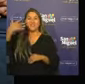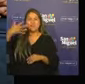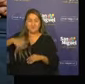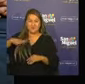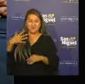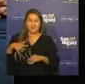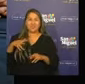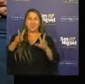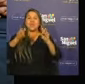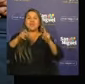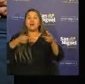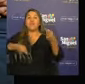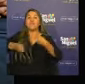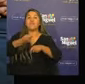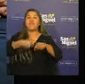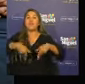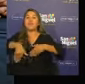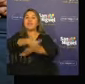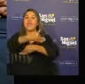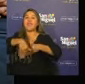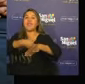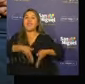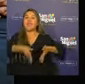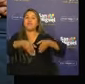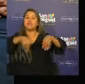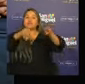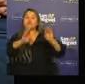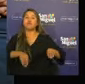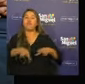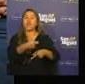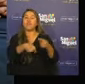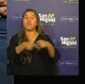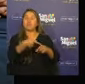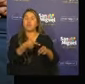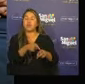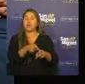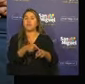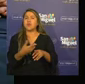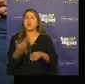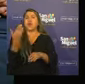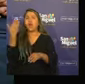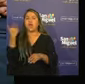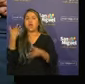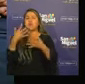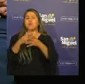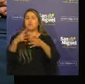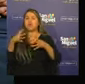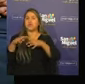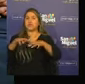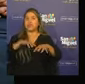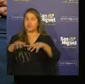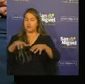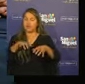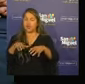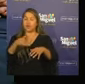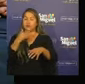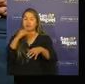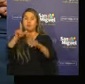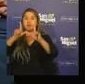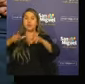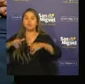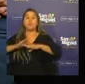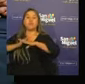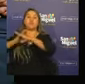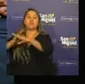que era el comercio ambulante. Y desde ahí, y desde antes ya teníamos varias actividades en conjunto con la Dirección de